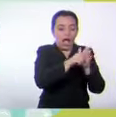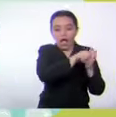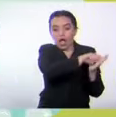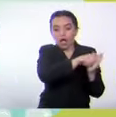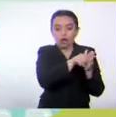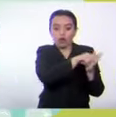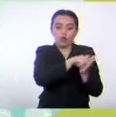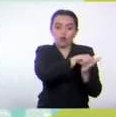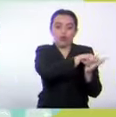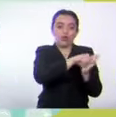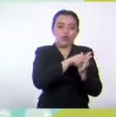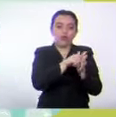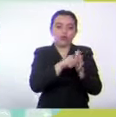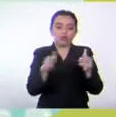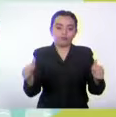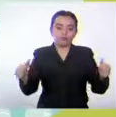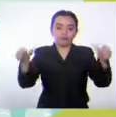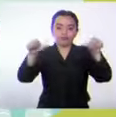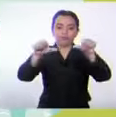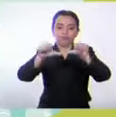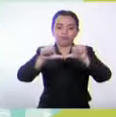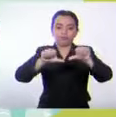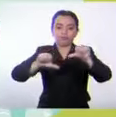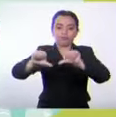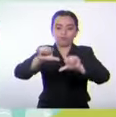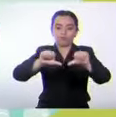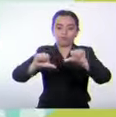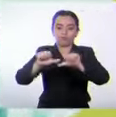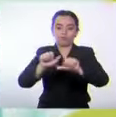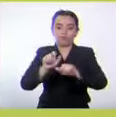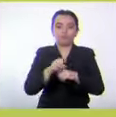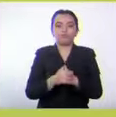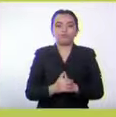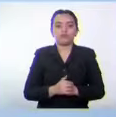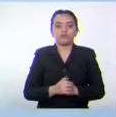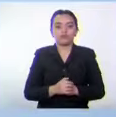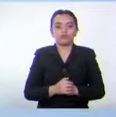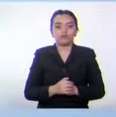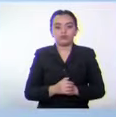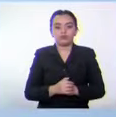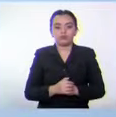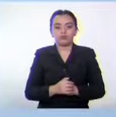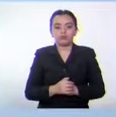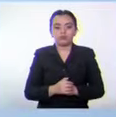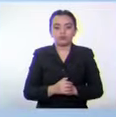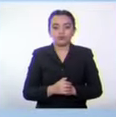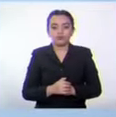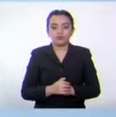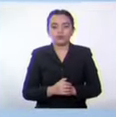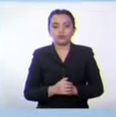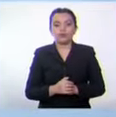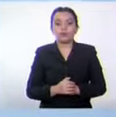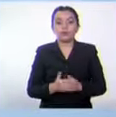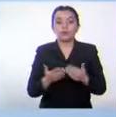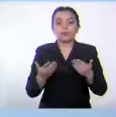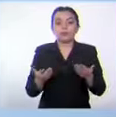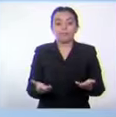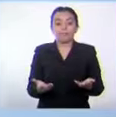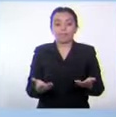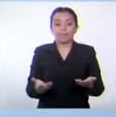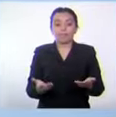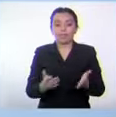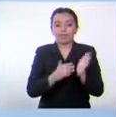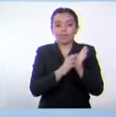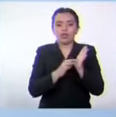etílico en 125 mililitros de agua. Ahora calculemos el porcentaje